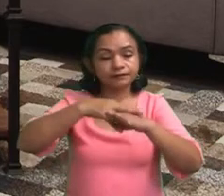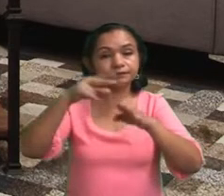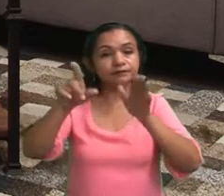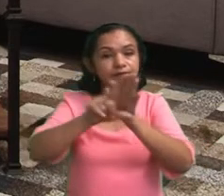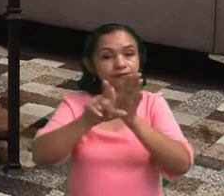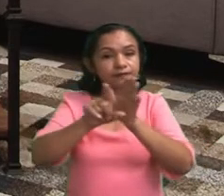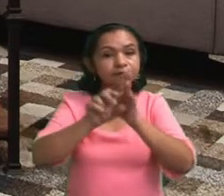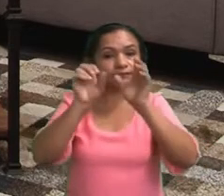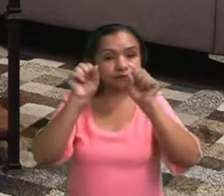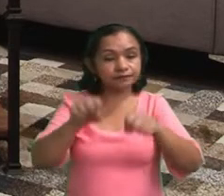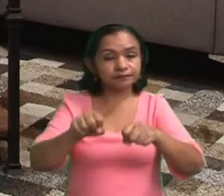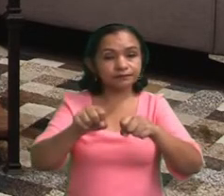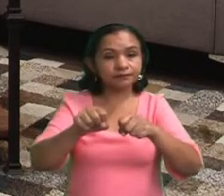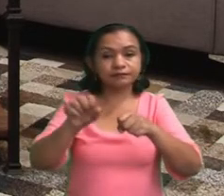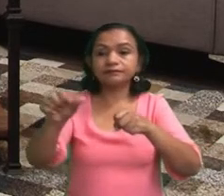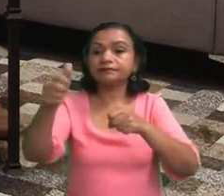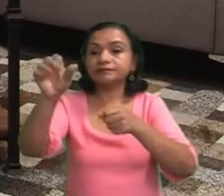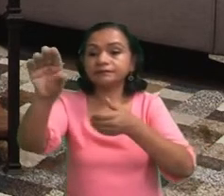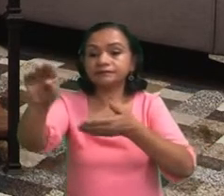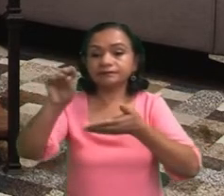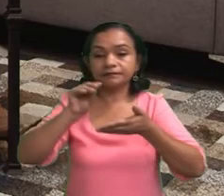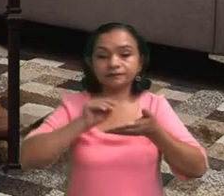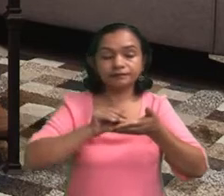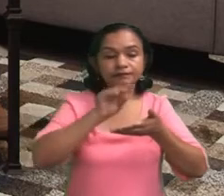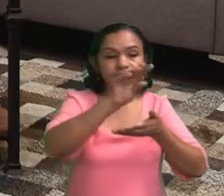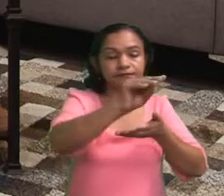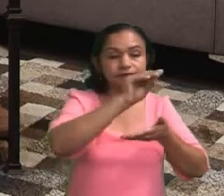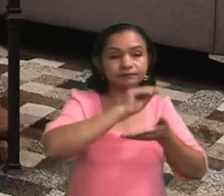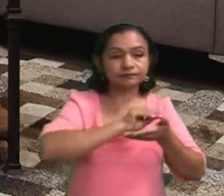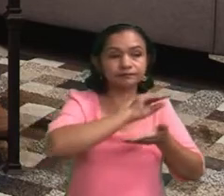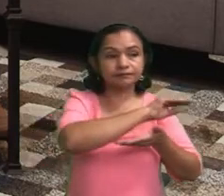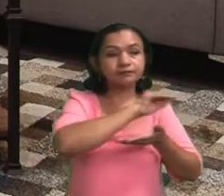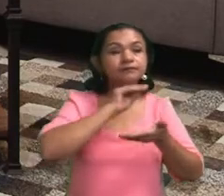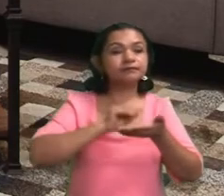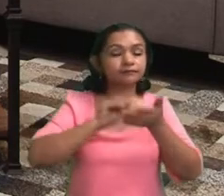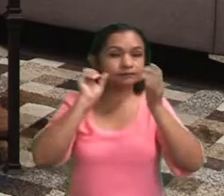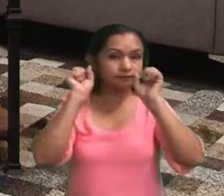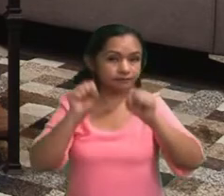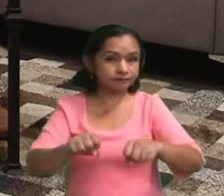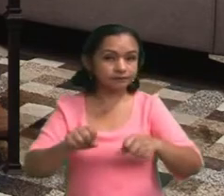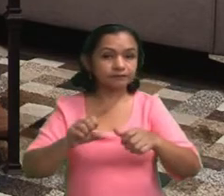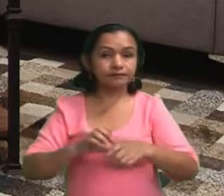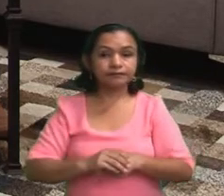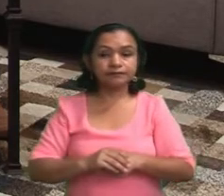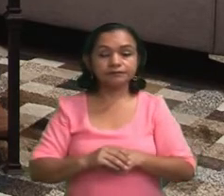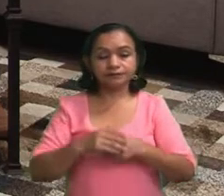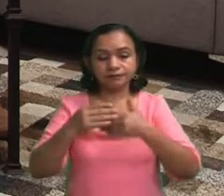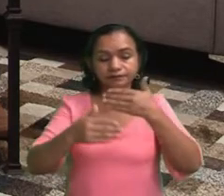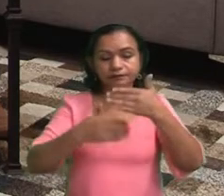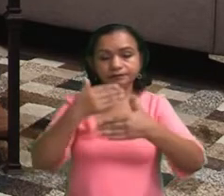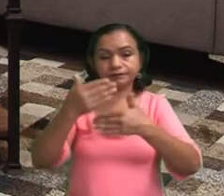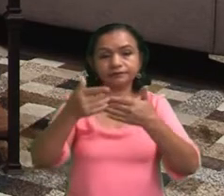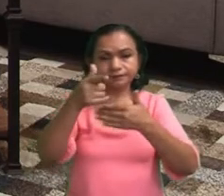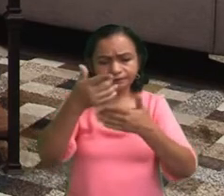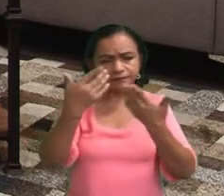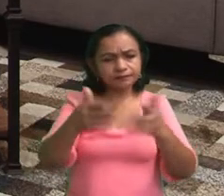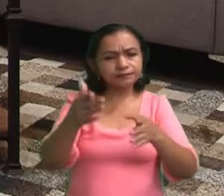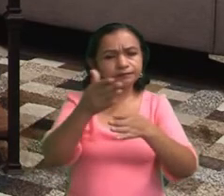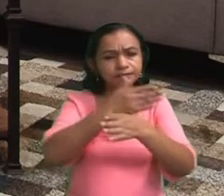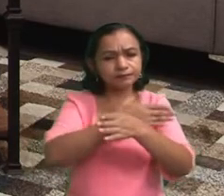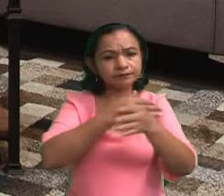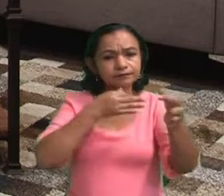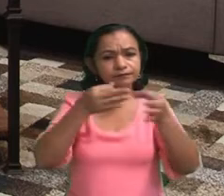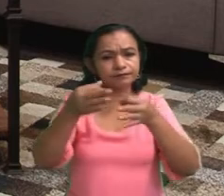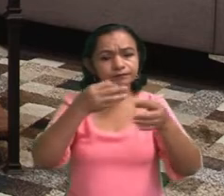estar fuera y que había que incorporarla en el digesto jurídico. Okay. Este proceso, como vos señalás, llevó